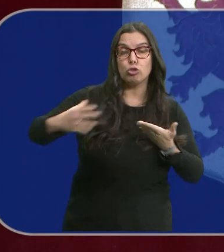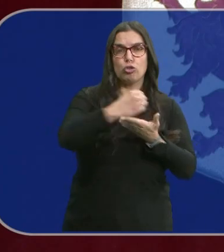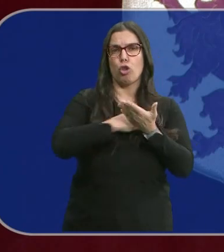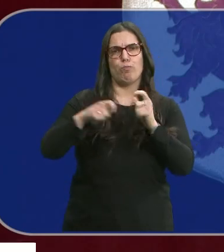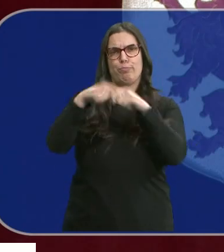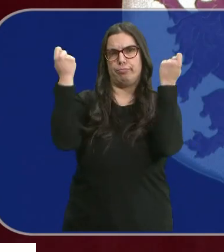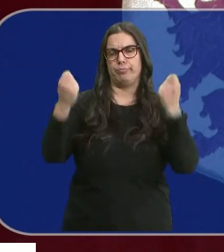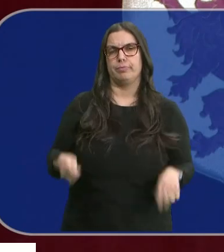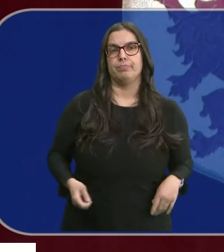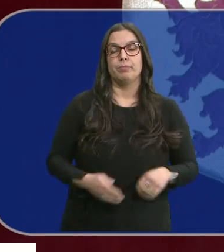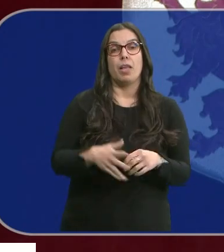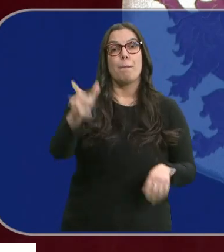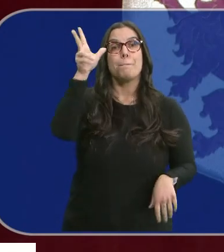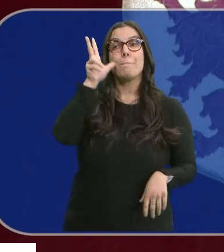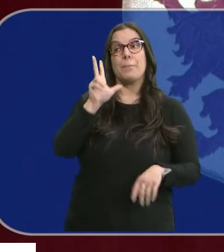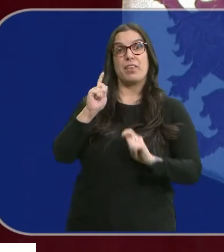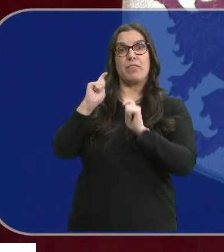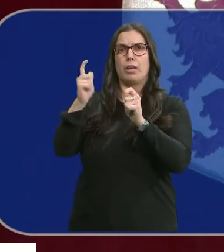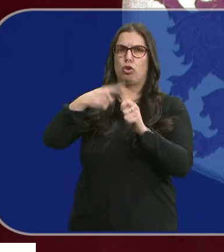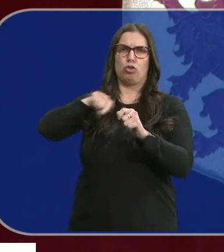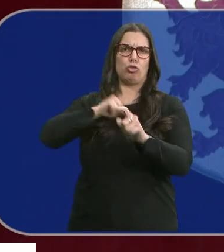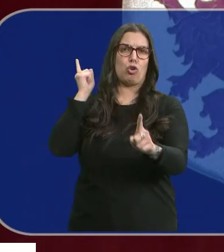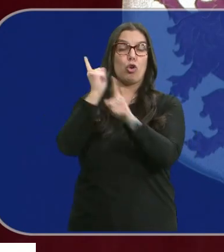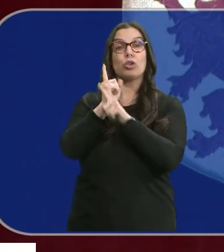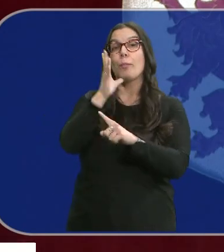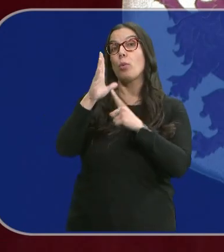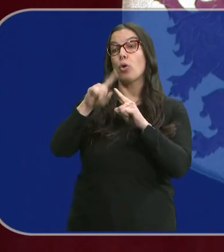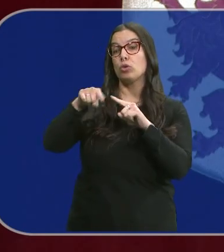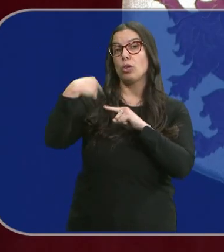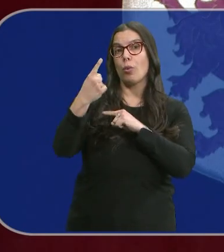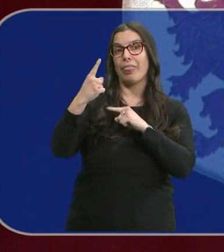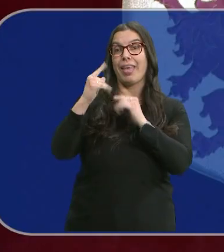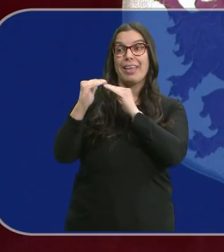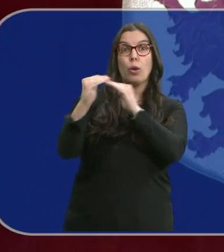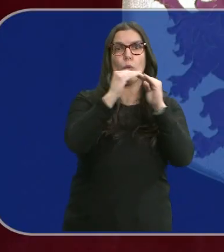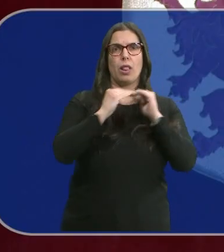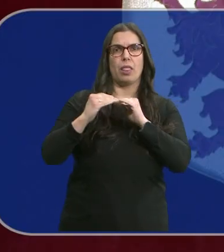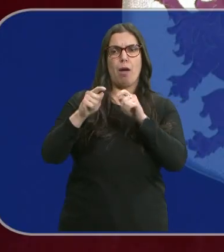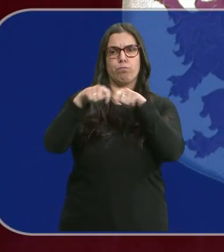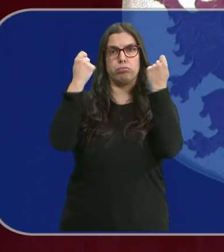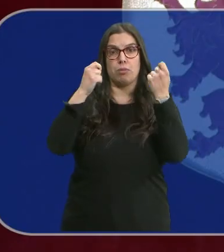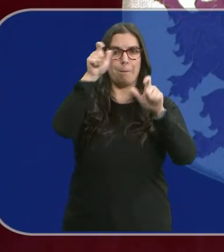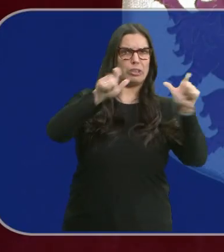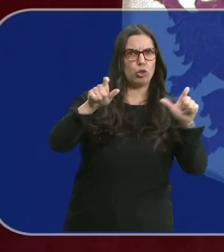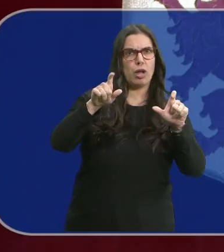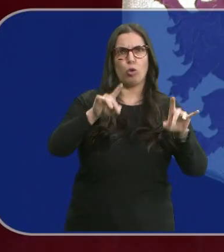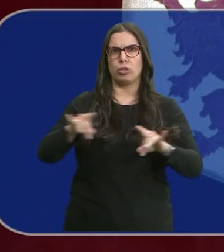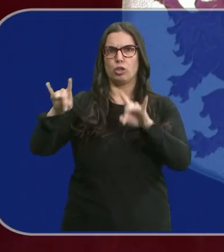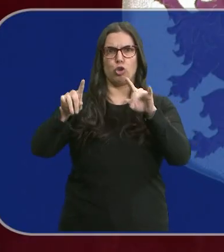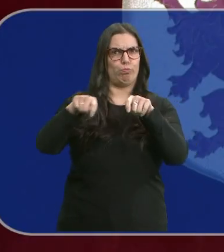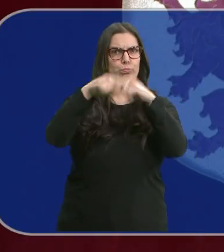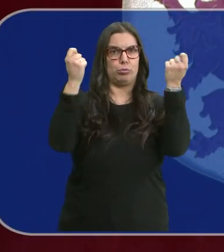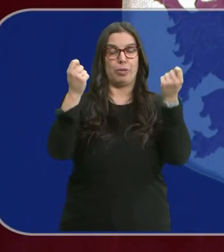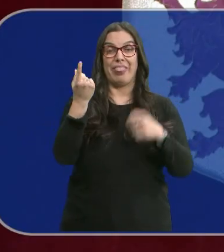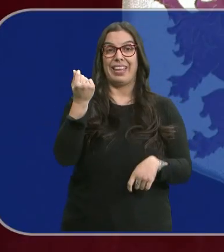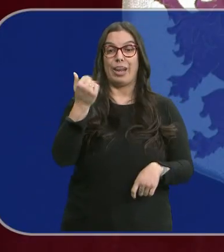Rechazamos de plano los privilegios que rompan la igualdad entre las personas y los territorios. El dinero de